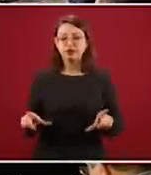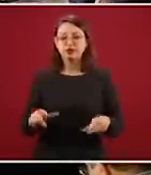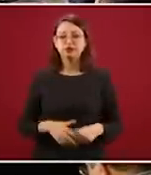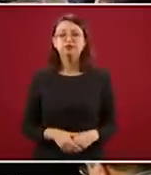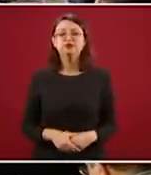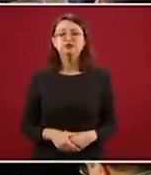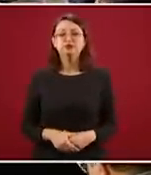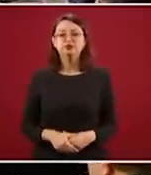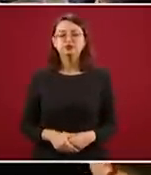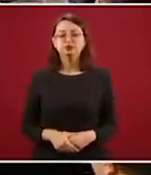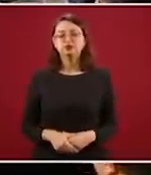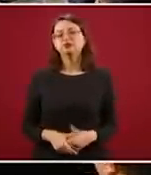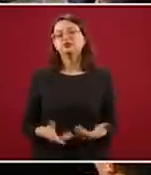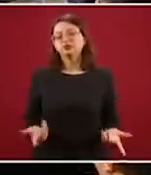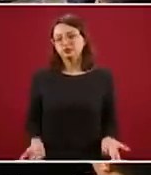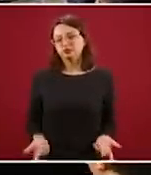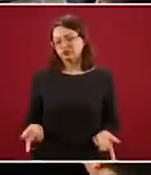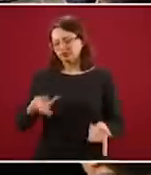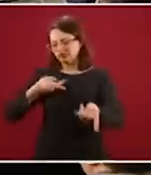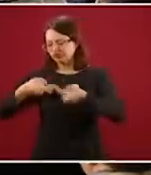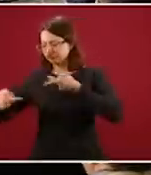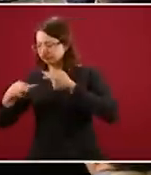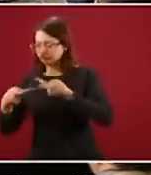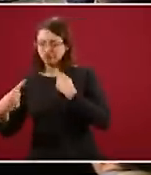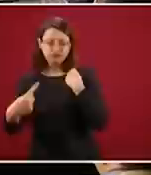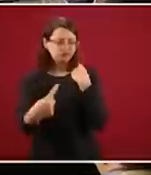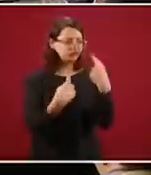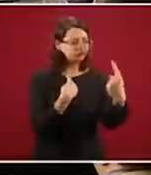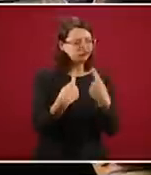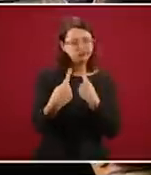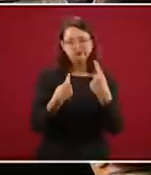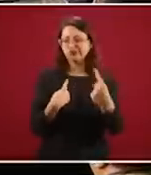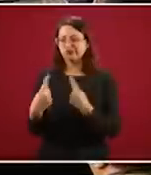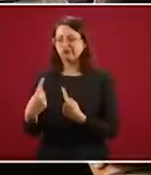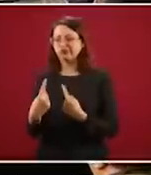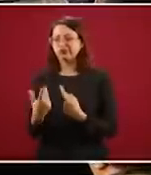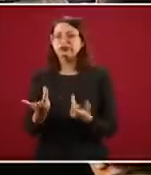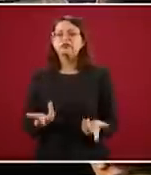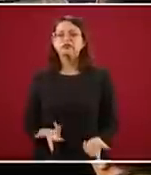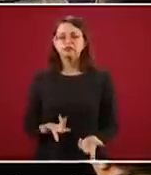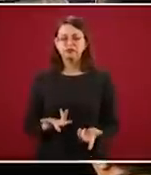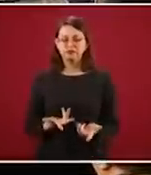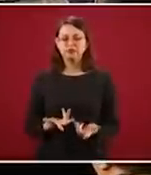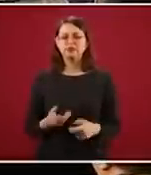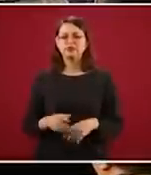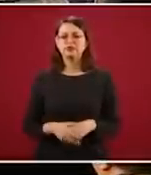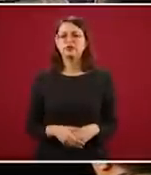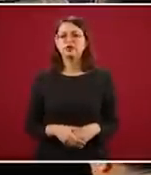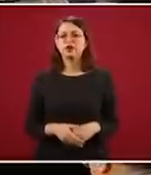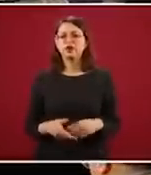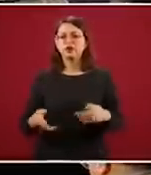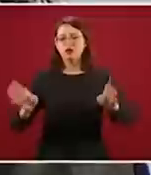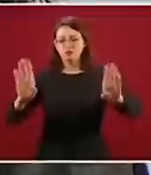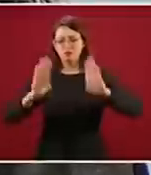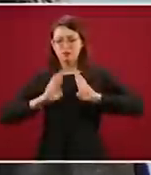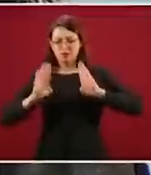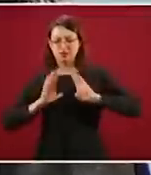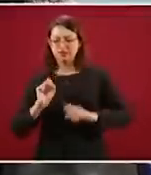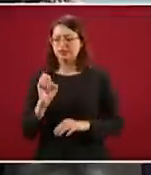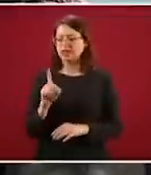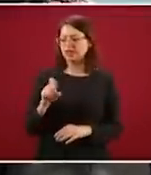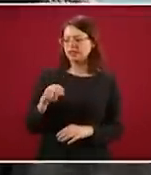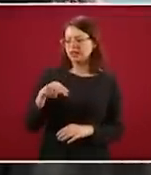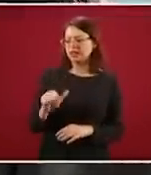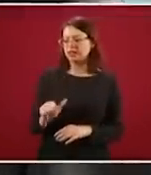Bueno, dentro de este plan conjunto hubo intervención del personal militar de la SEDENA y